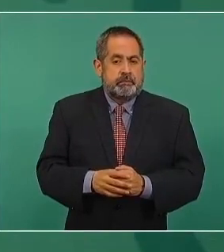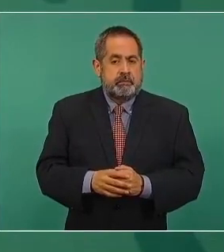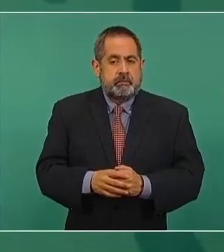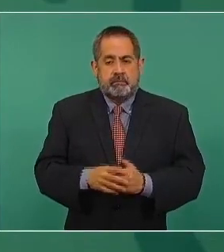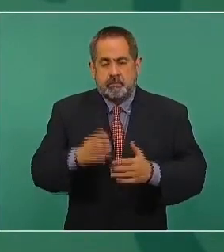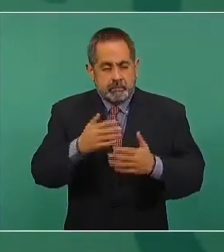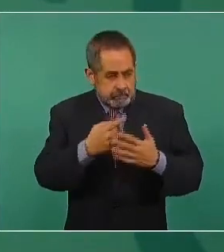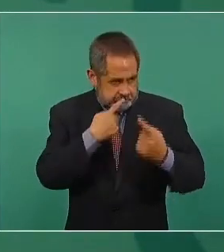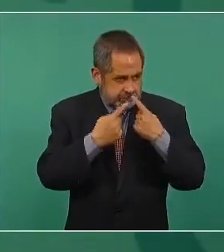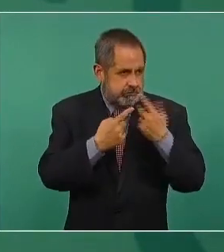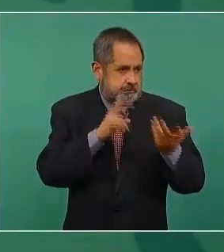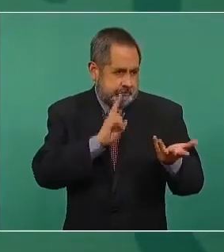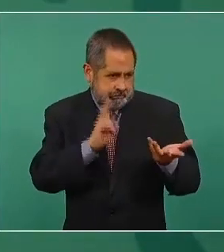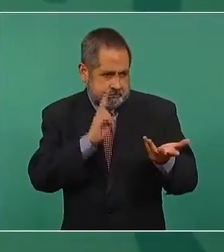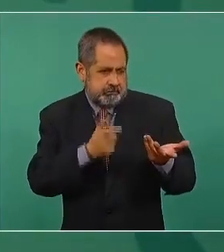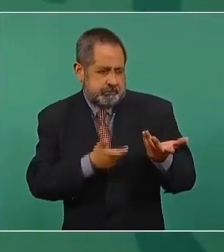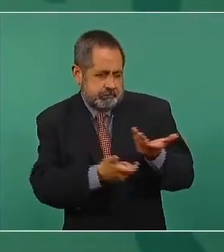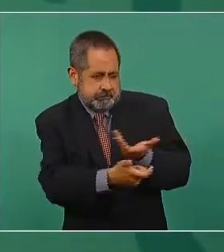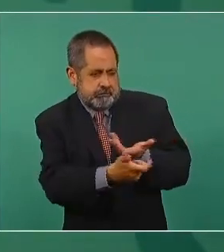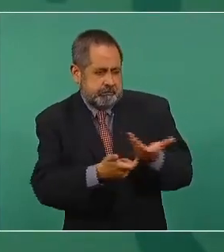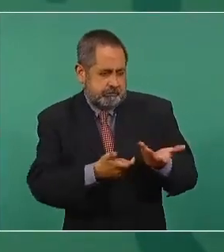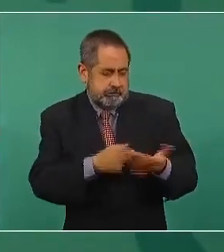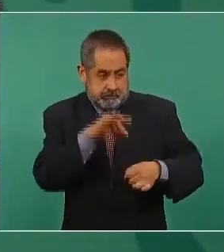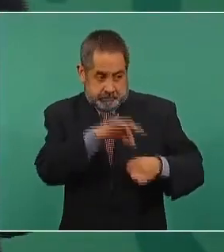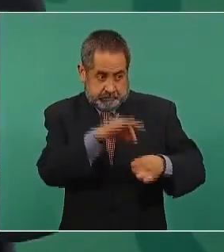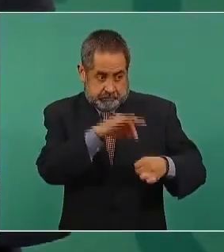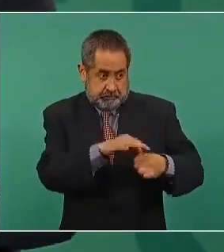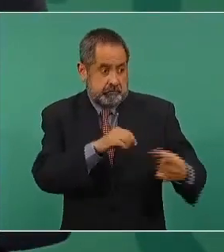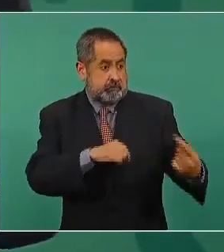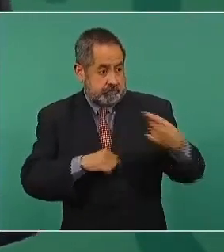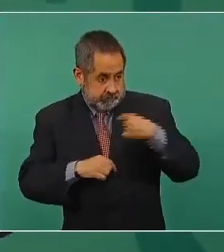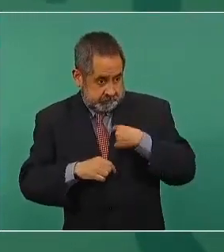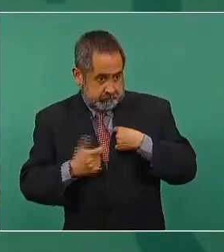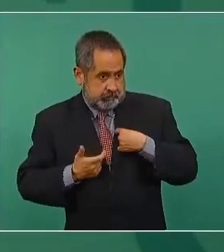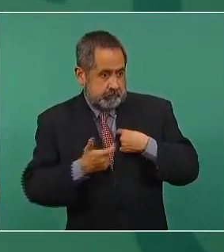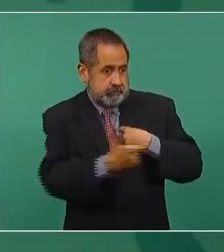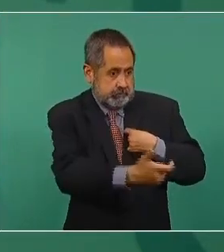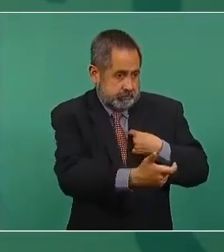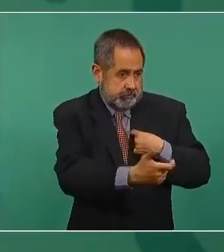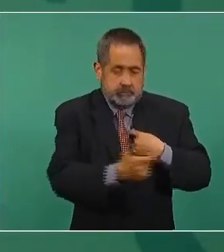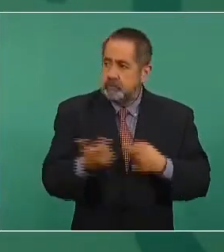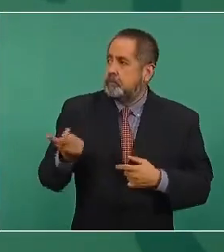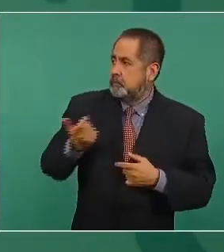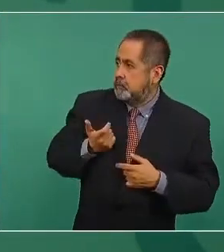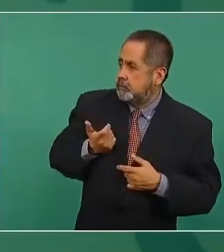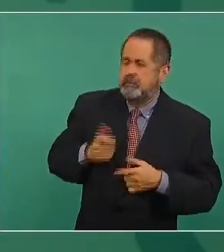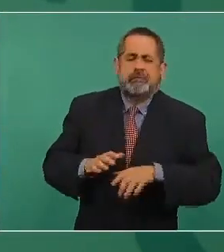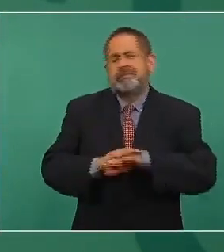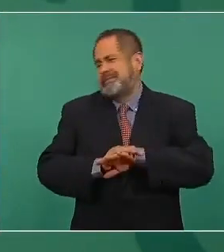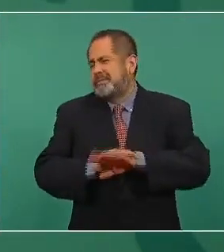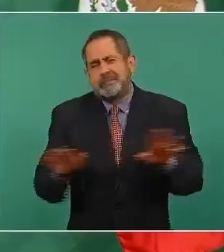vamos a negociar, aquí están mis votos, pero ¿qué me vas a dar?